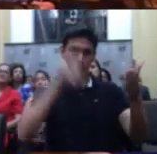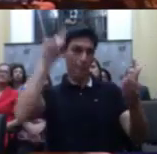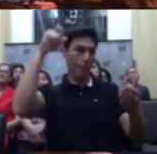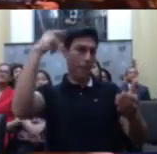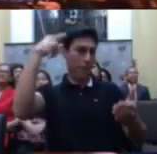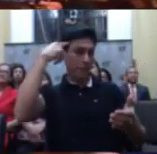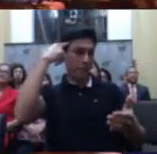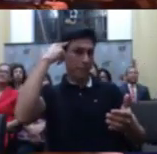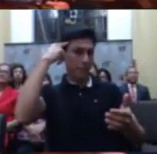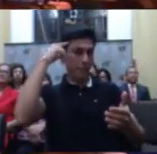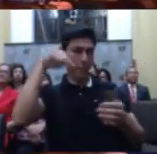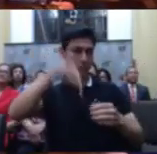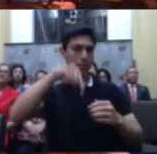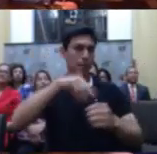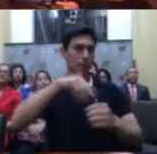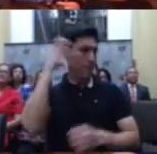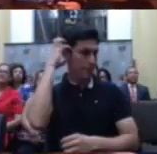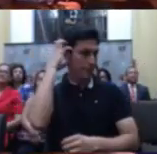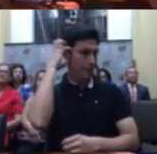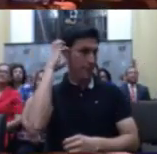de Miraflores.